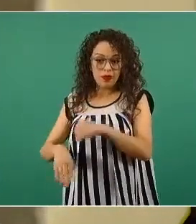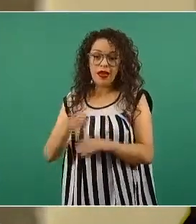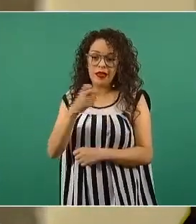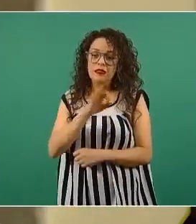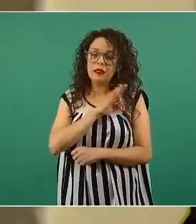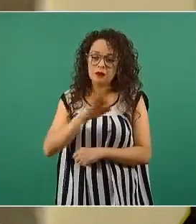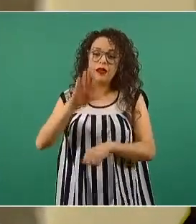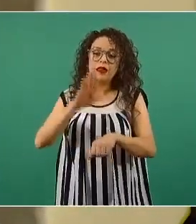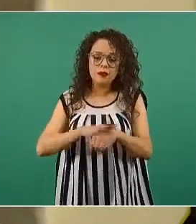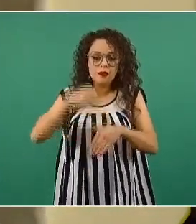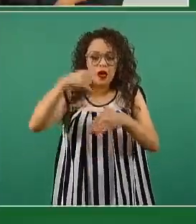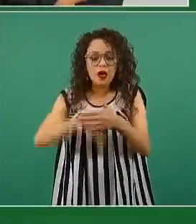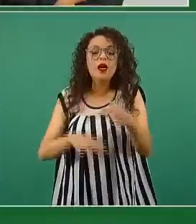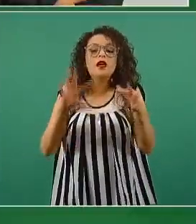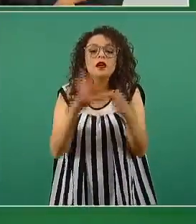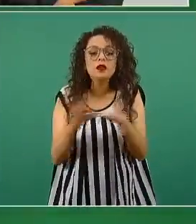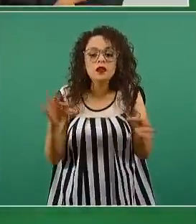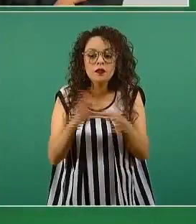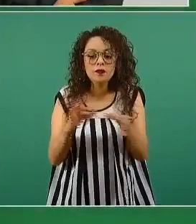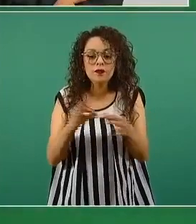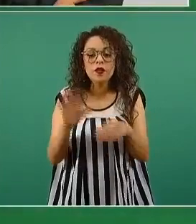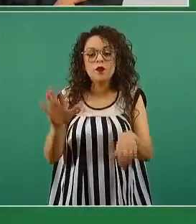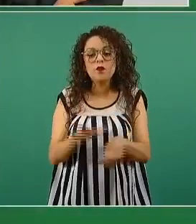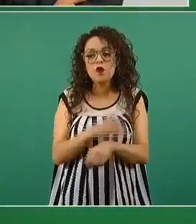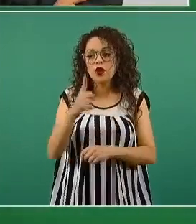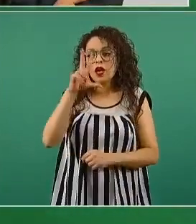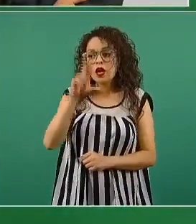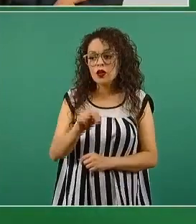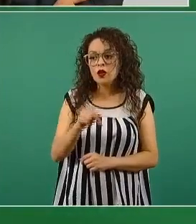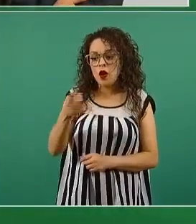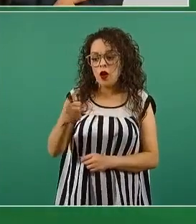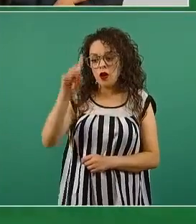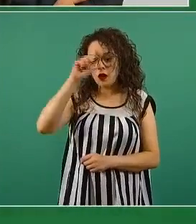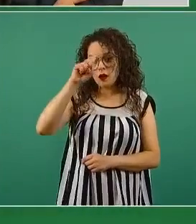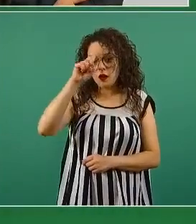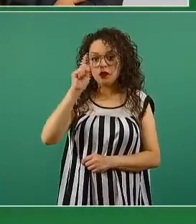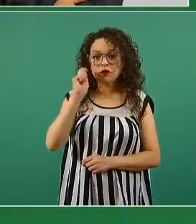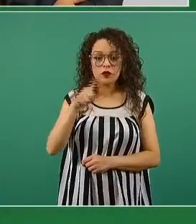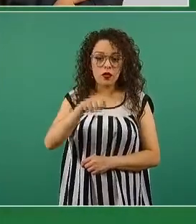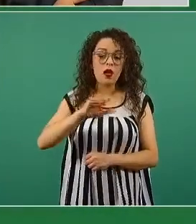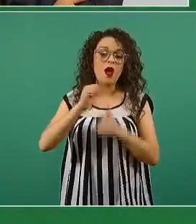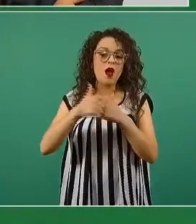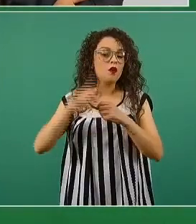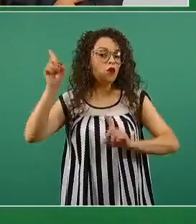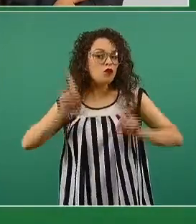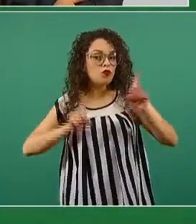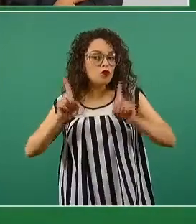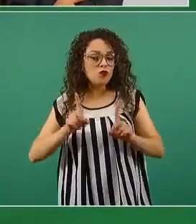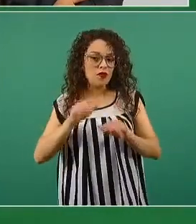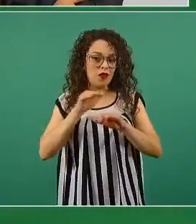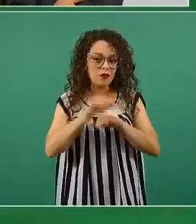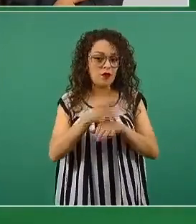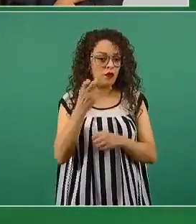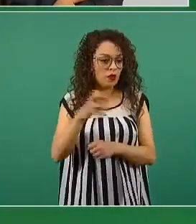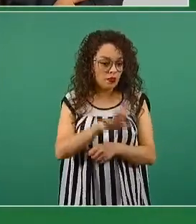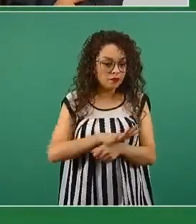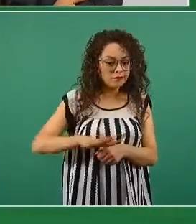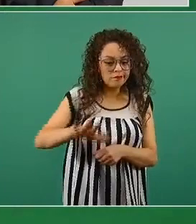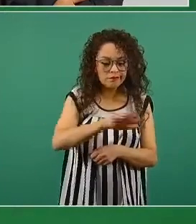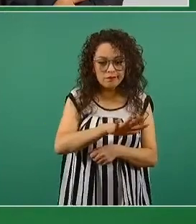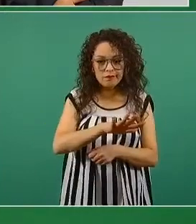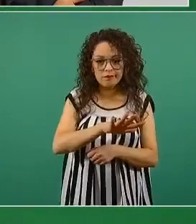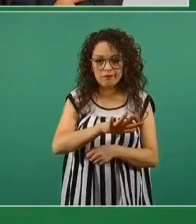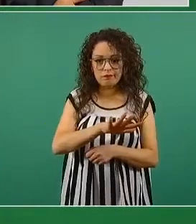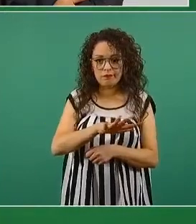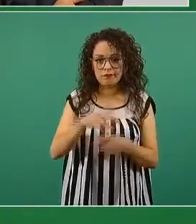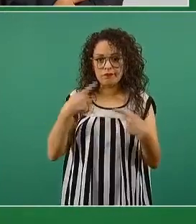más por qué ahorita no sería recomendable, sobre todo para disipar las dudas precisamente de esta población que quiere de alguna